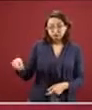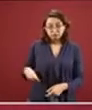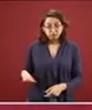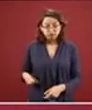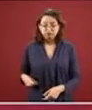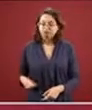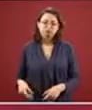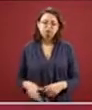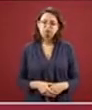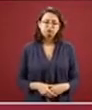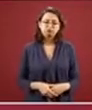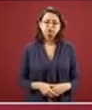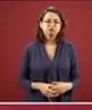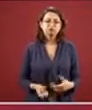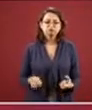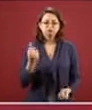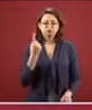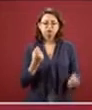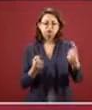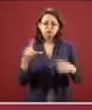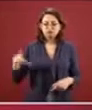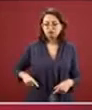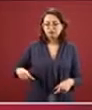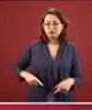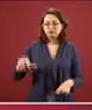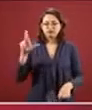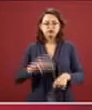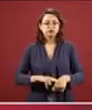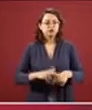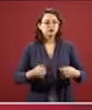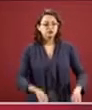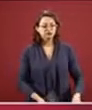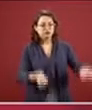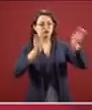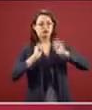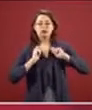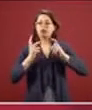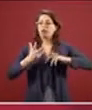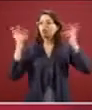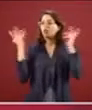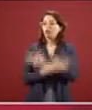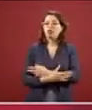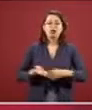Hay gobernadores que recibieron los estados quebrados.